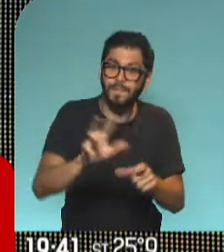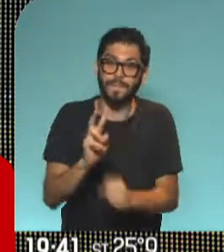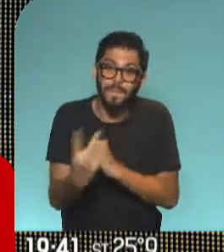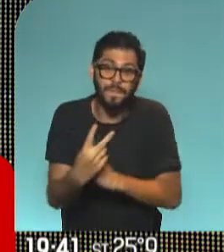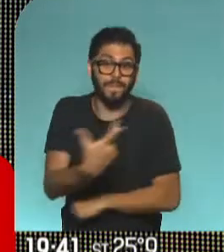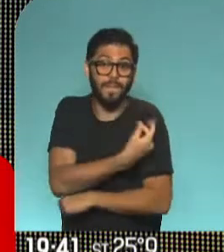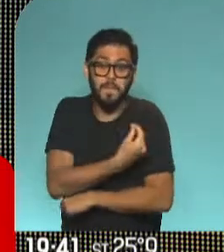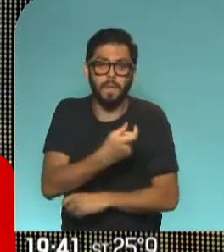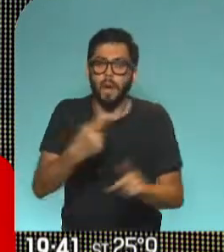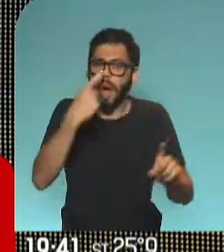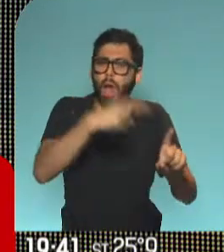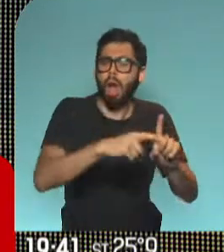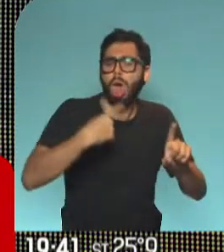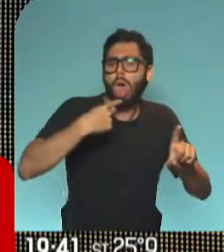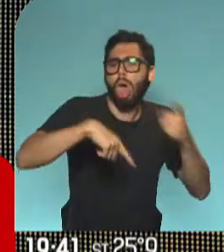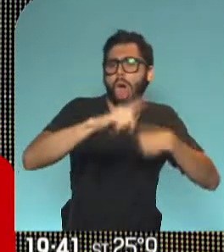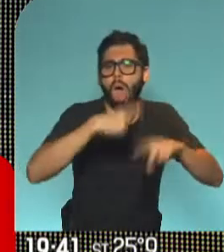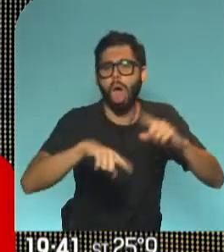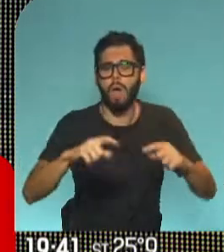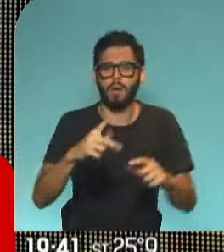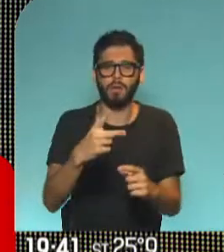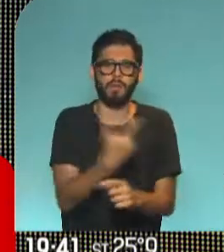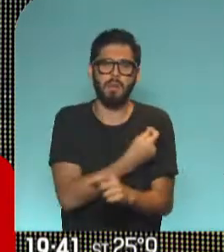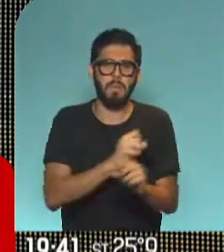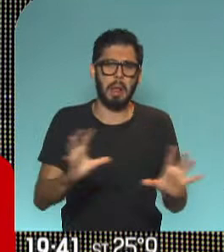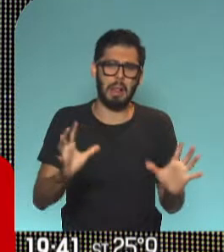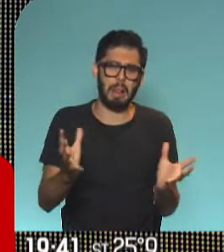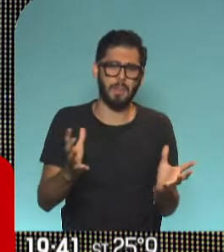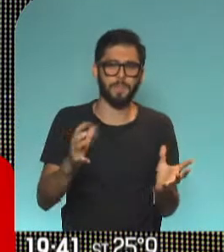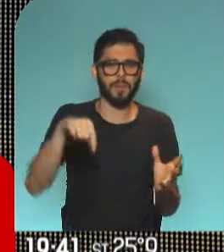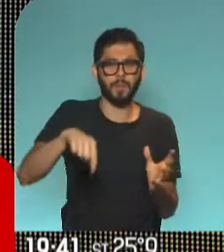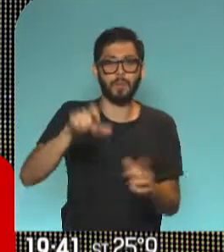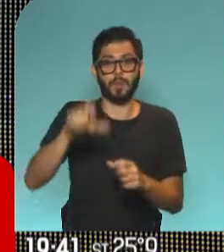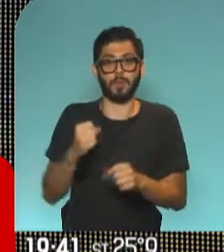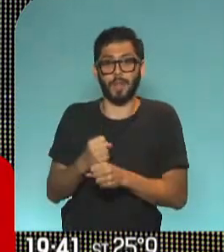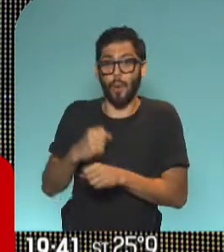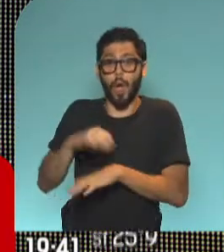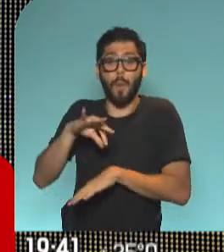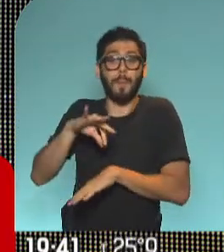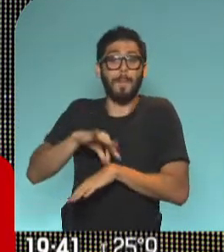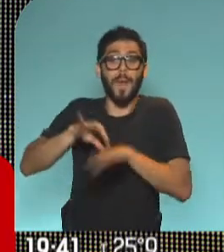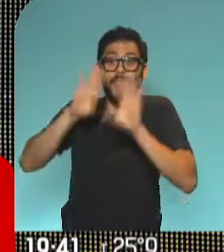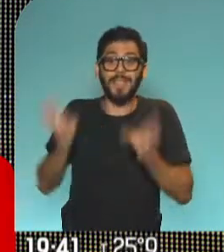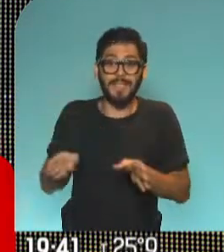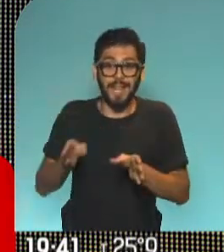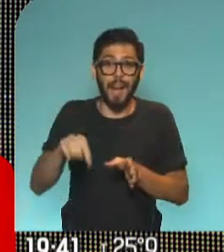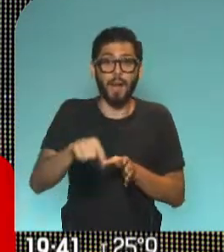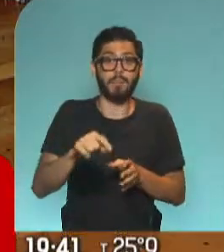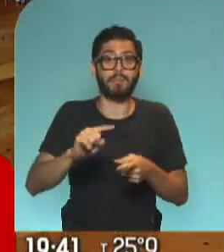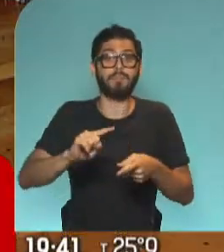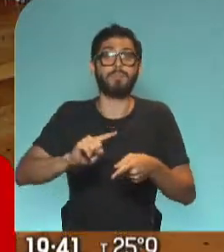la salud, en la medicina, también hace 50 años que hace política, no lo puede deslindar de